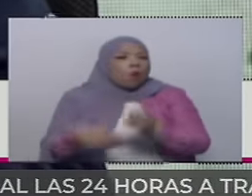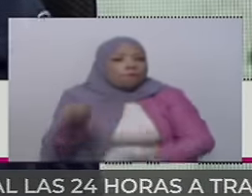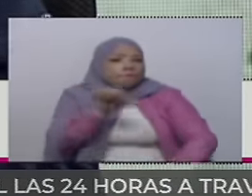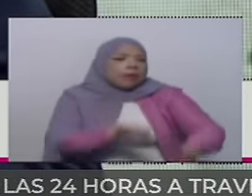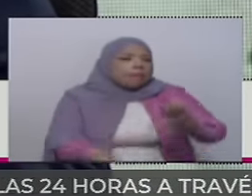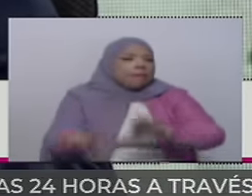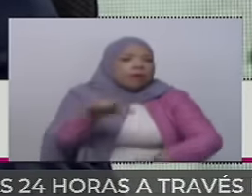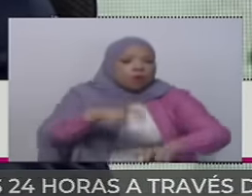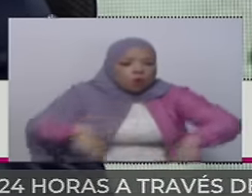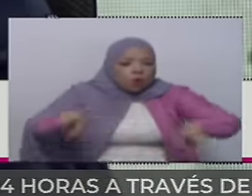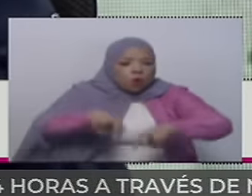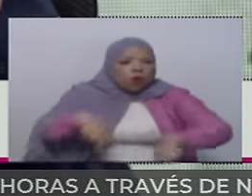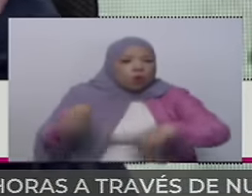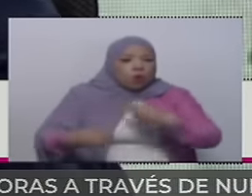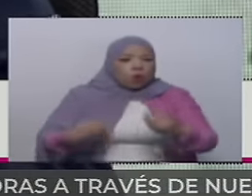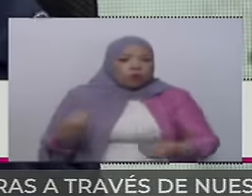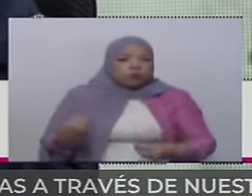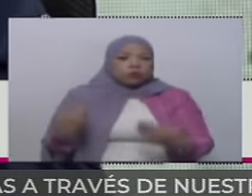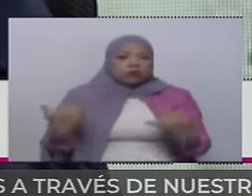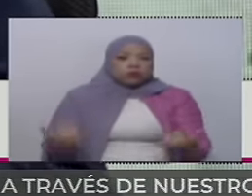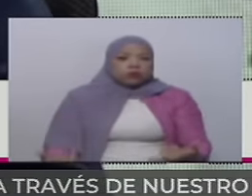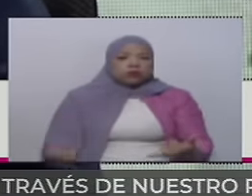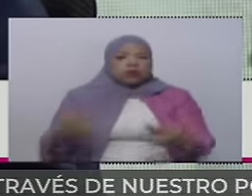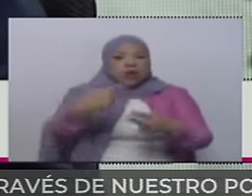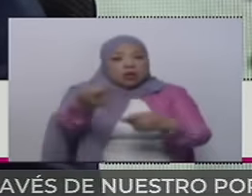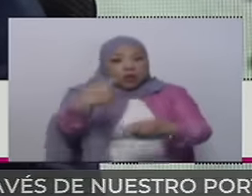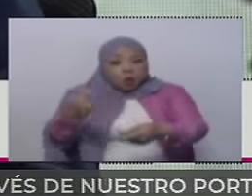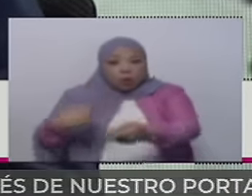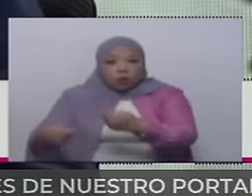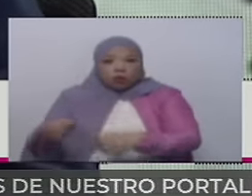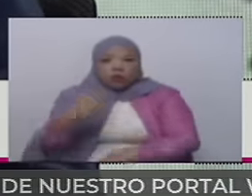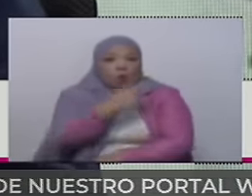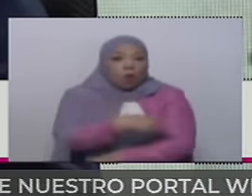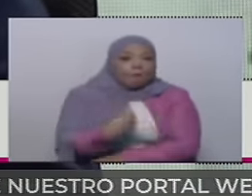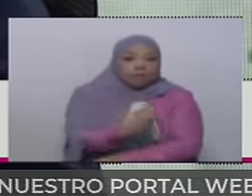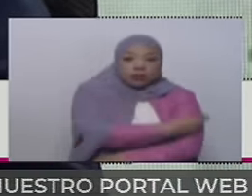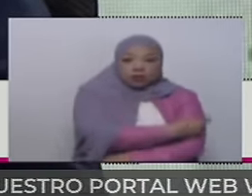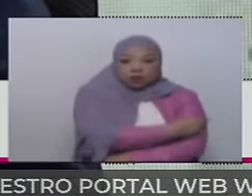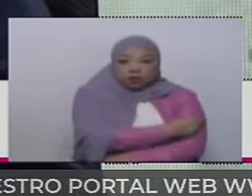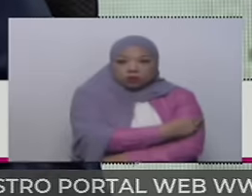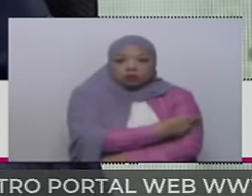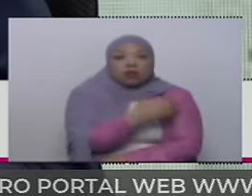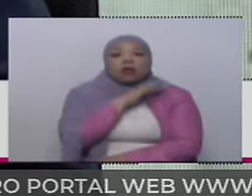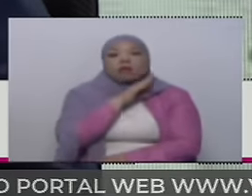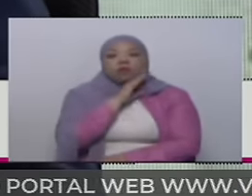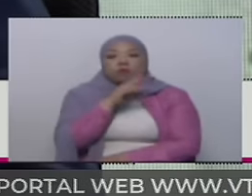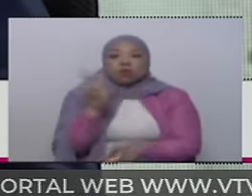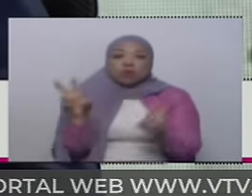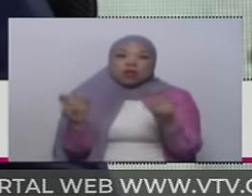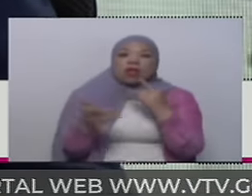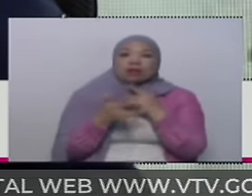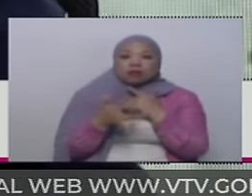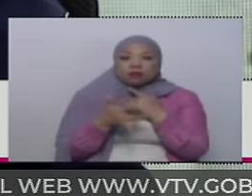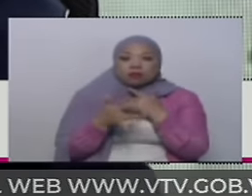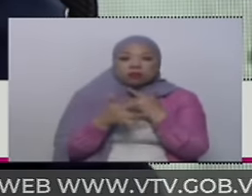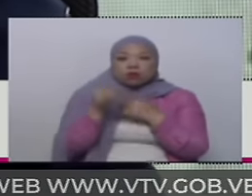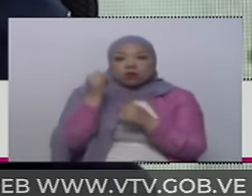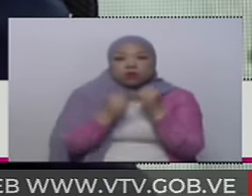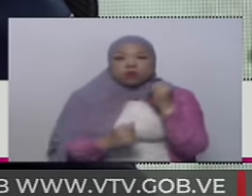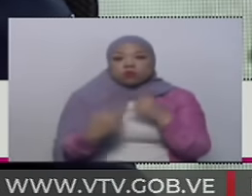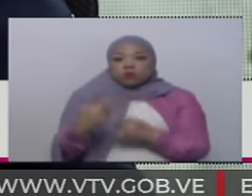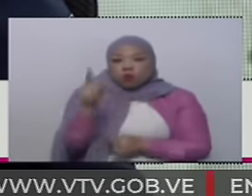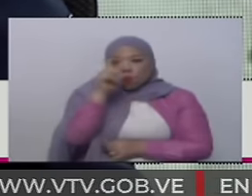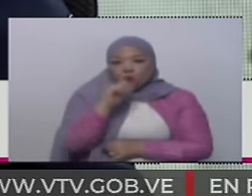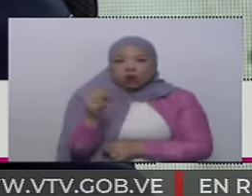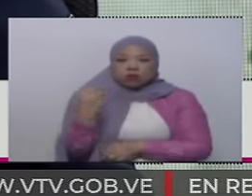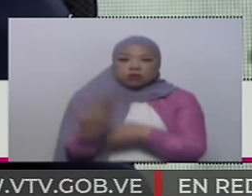va, presidente, en escalamiento para su distribución en todos los hospitales, en los laboratorios de anatomía patológica. Hay nuevas tecnologías que en los últimos 2 años también